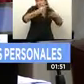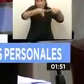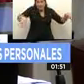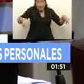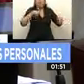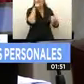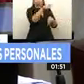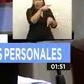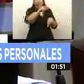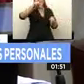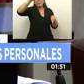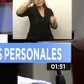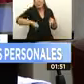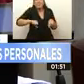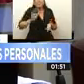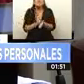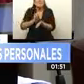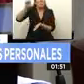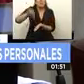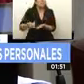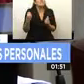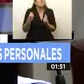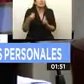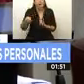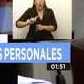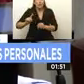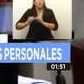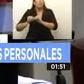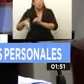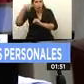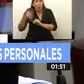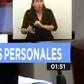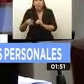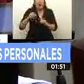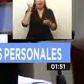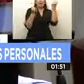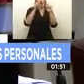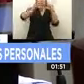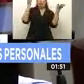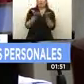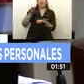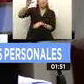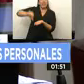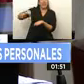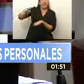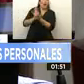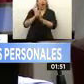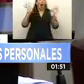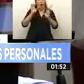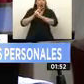el déficit es un instrumento y no el problema más importante de la economía